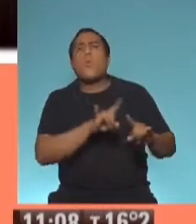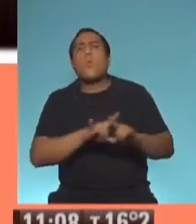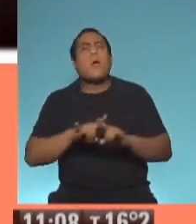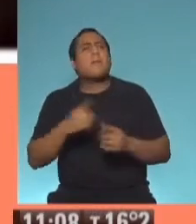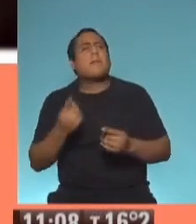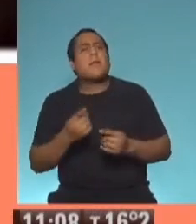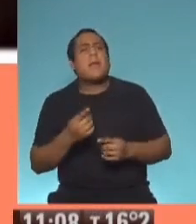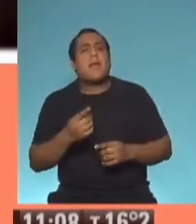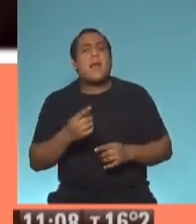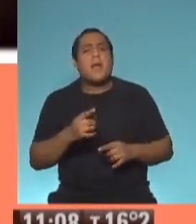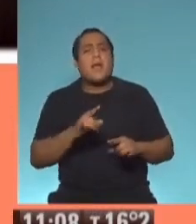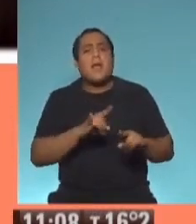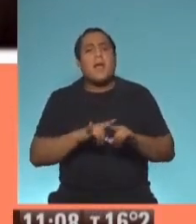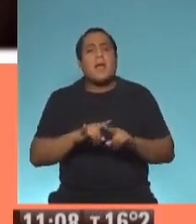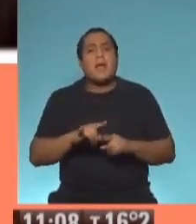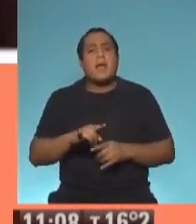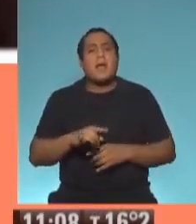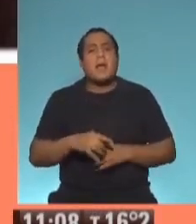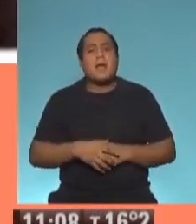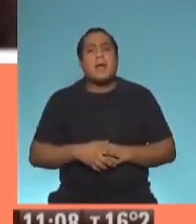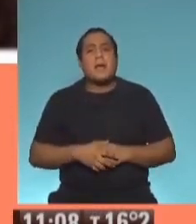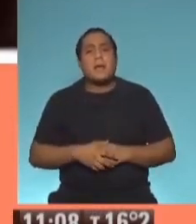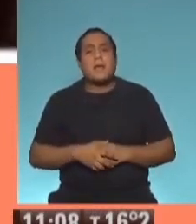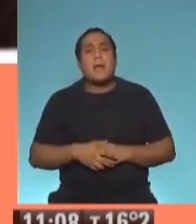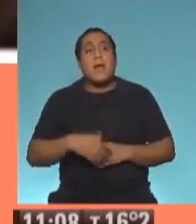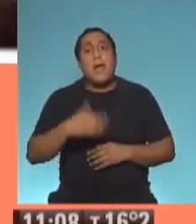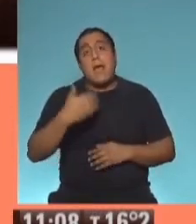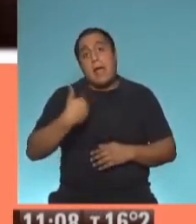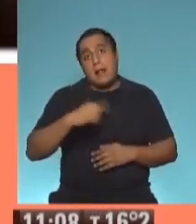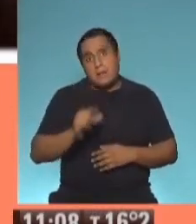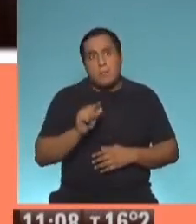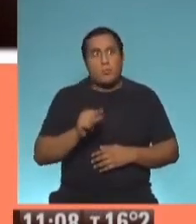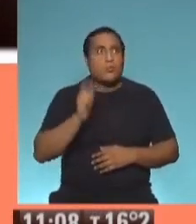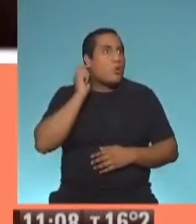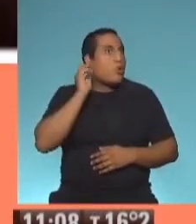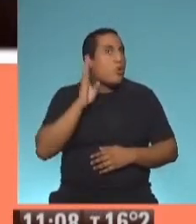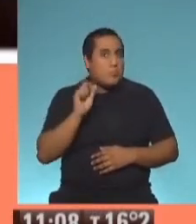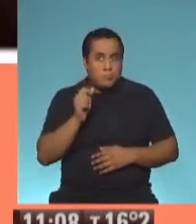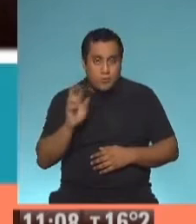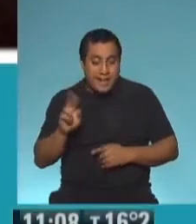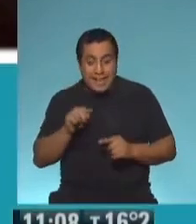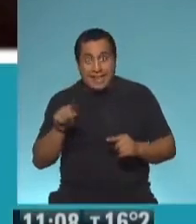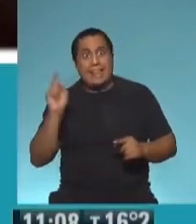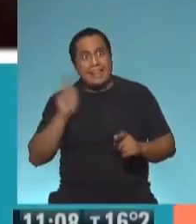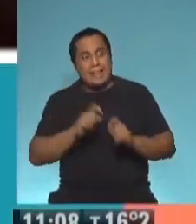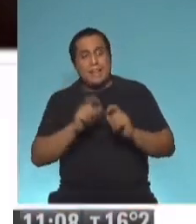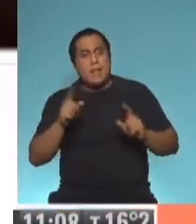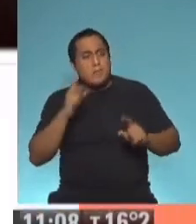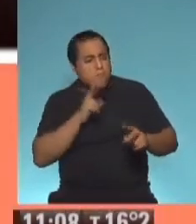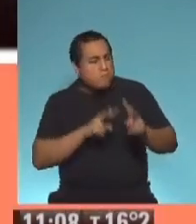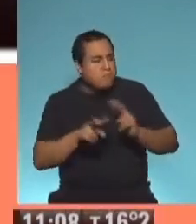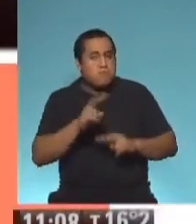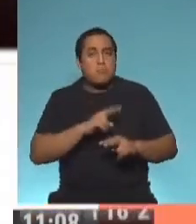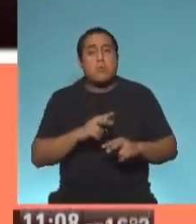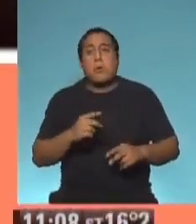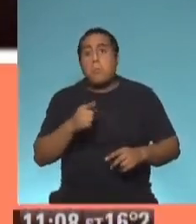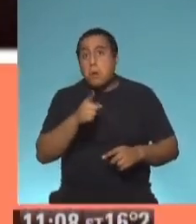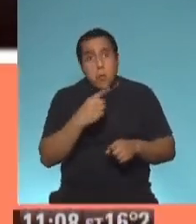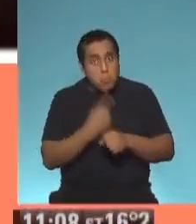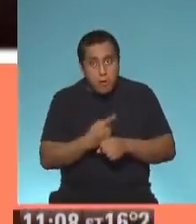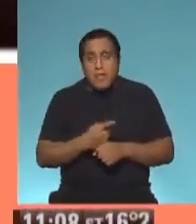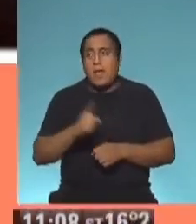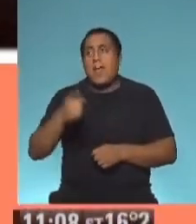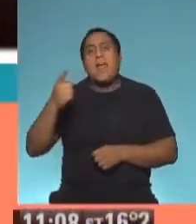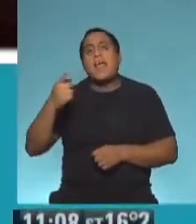es argentina.gov.ar y ahí navegás y buscás, y si no podés hacerlo vos, le pedís a un vecino, a tu nieto, a tu hijo, a alguien